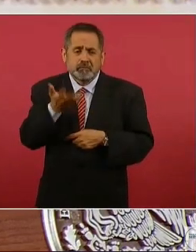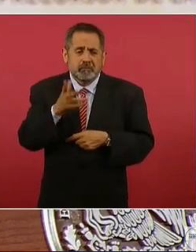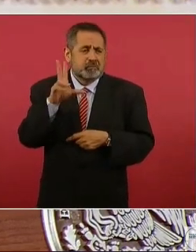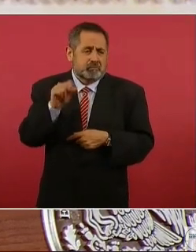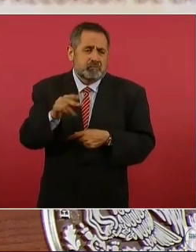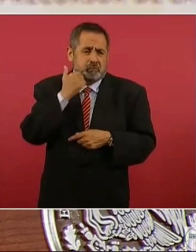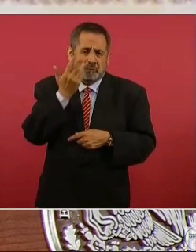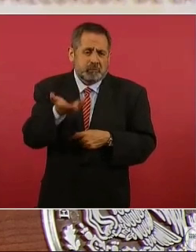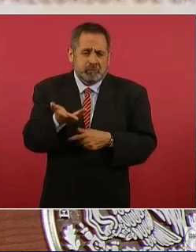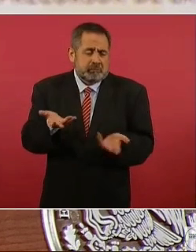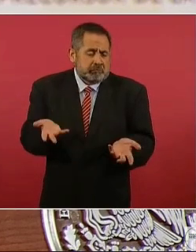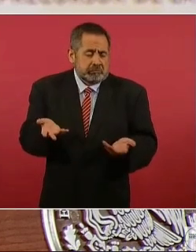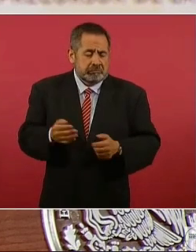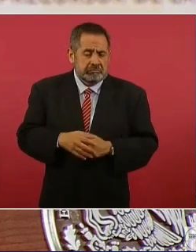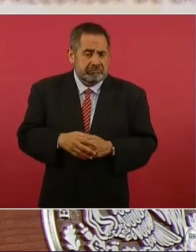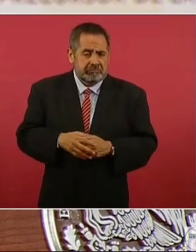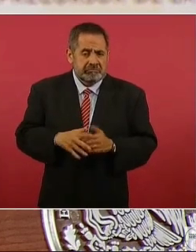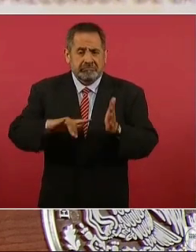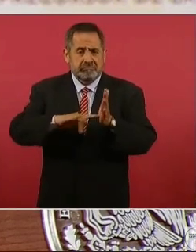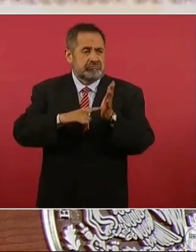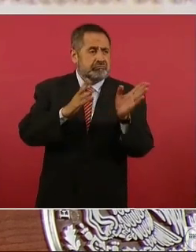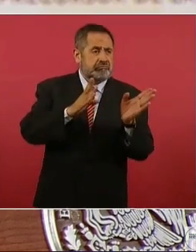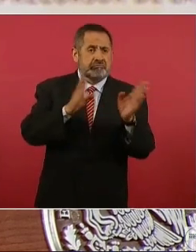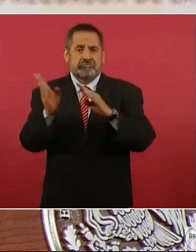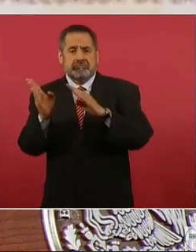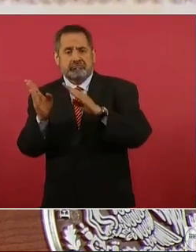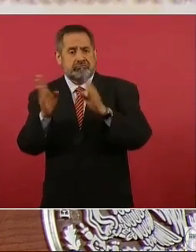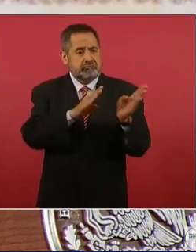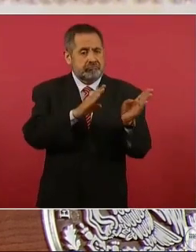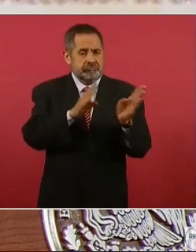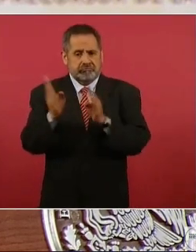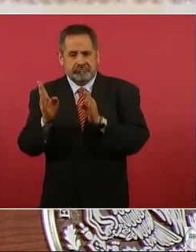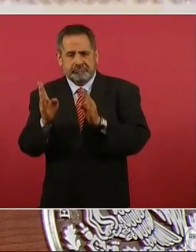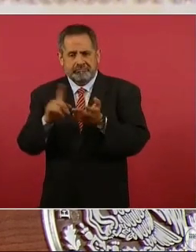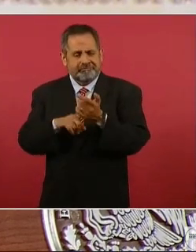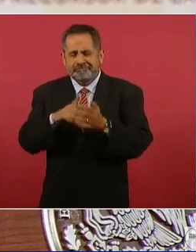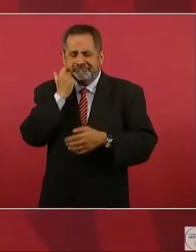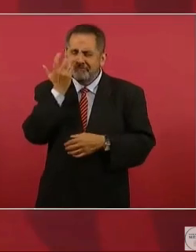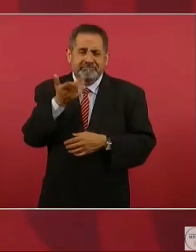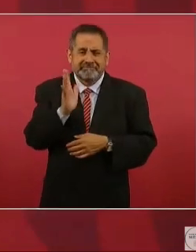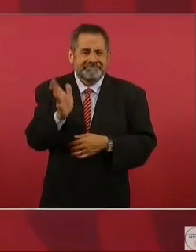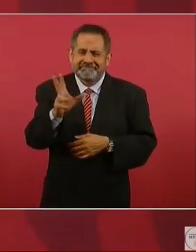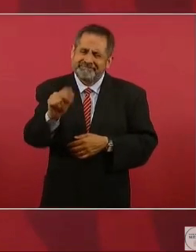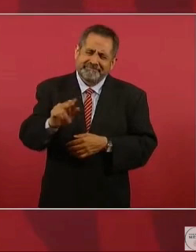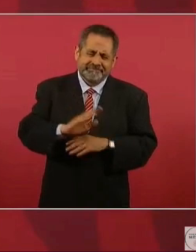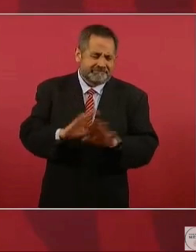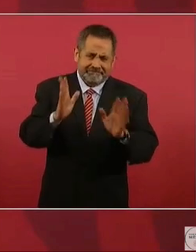que haya ese cambio de horario